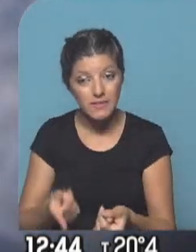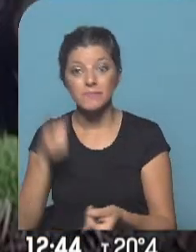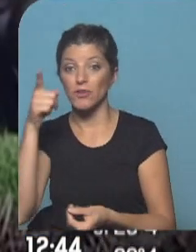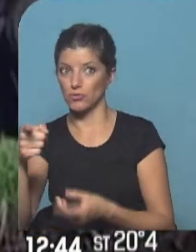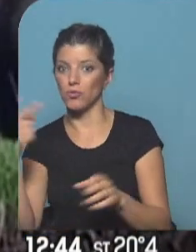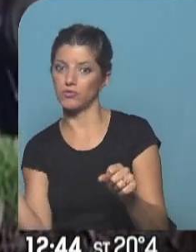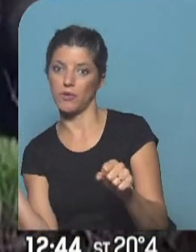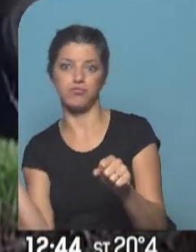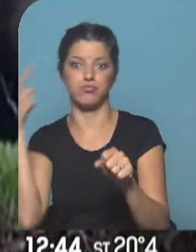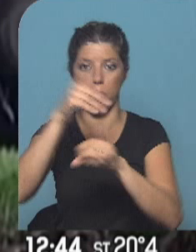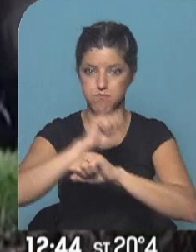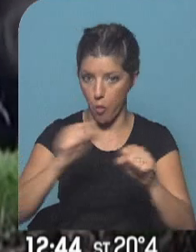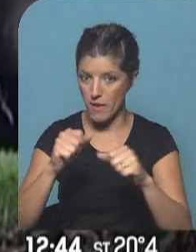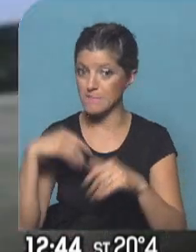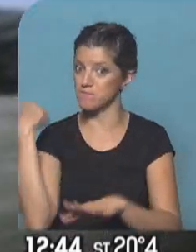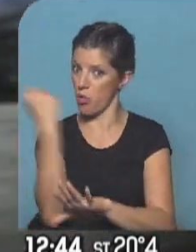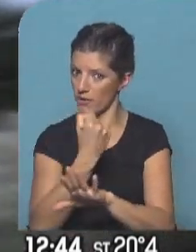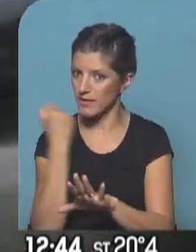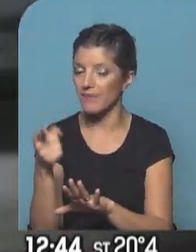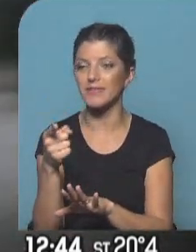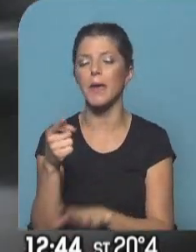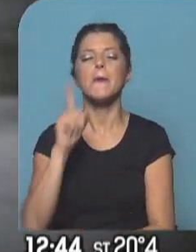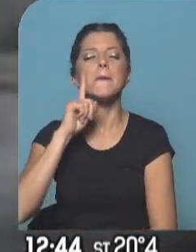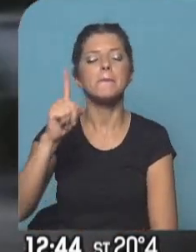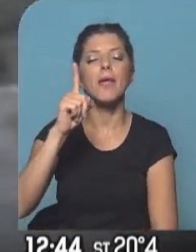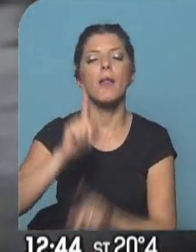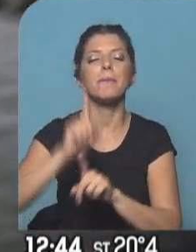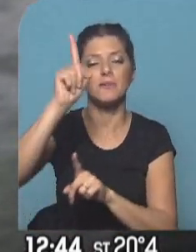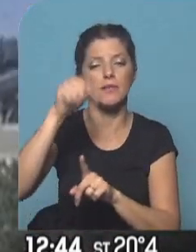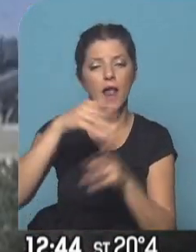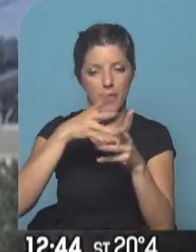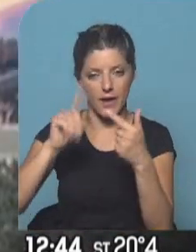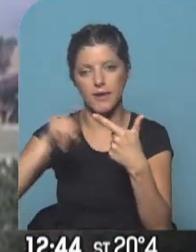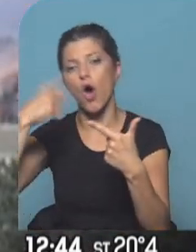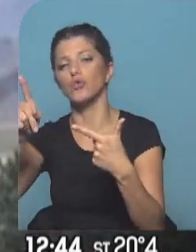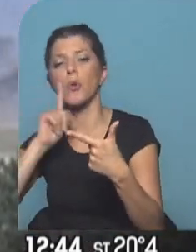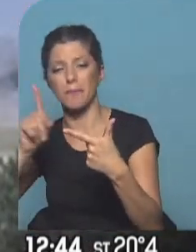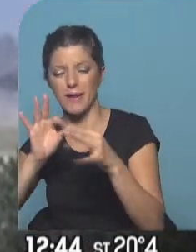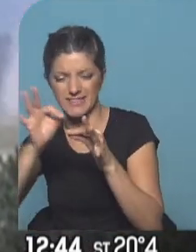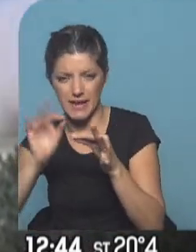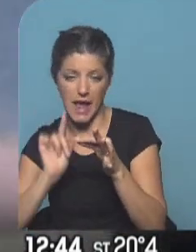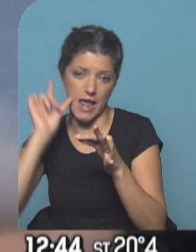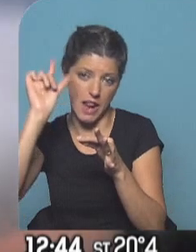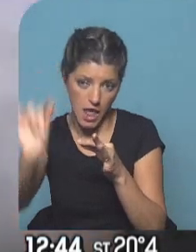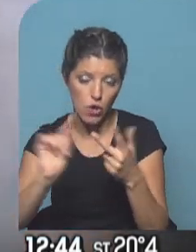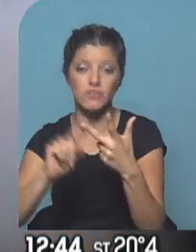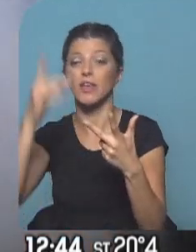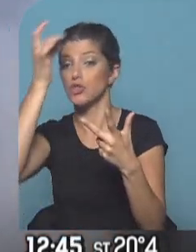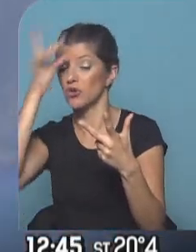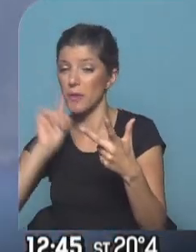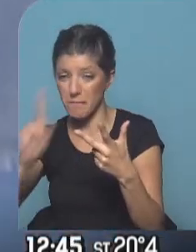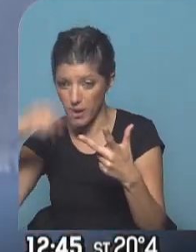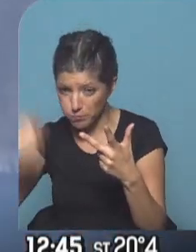Pyongyang es enorme. Posee al menos 1.000 misiles balísticos, otros 1.000 de mediano y corto alcance y 12.000 piezas de